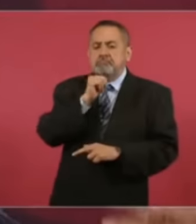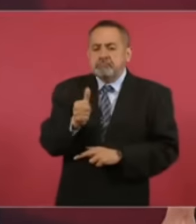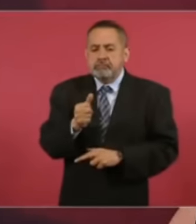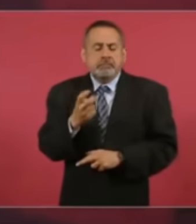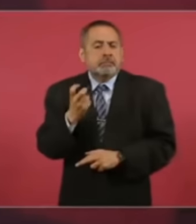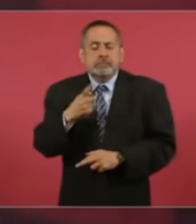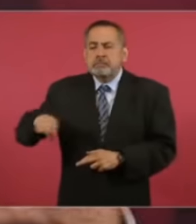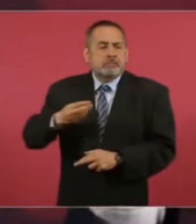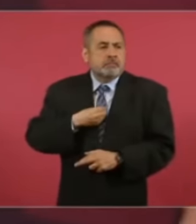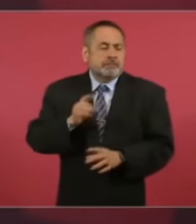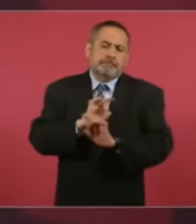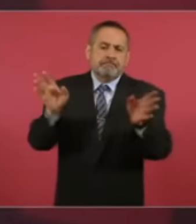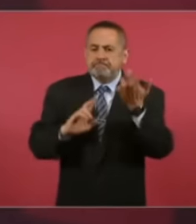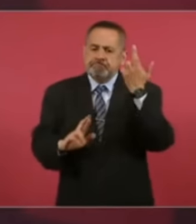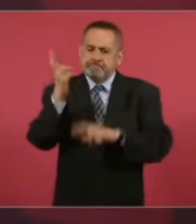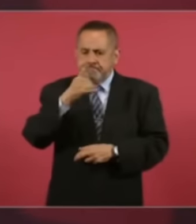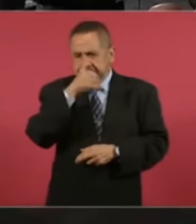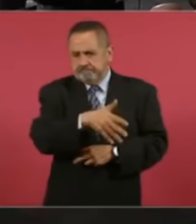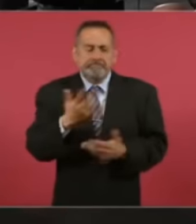Entonces, con el movimiento revolucionario